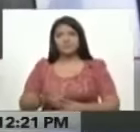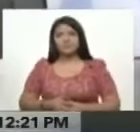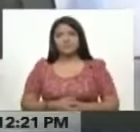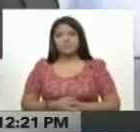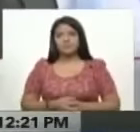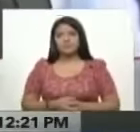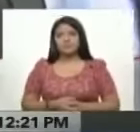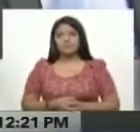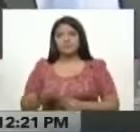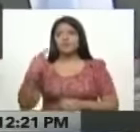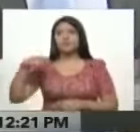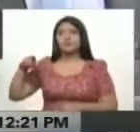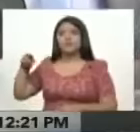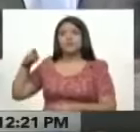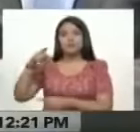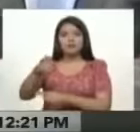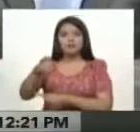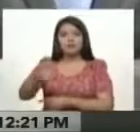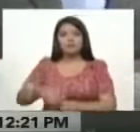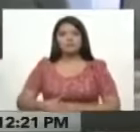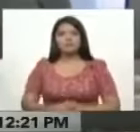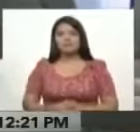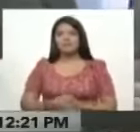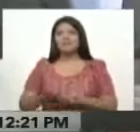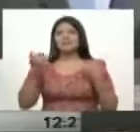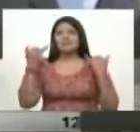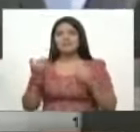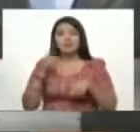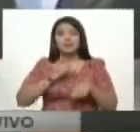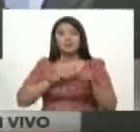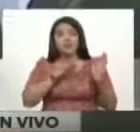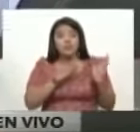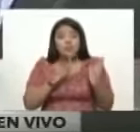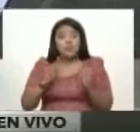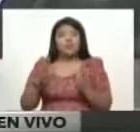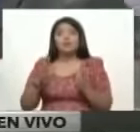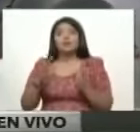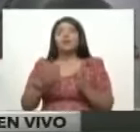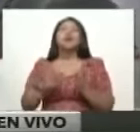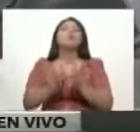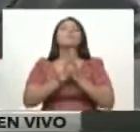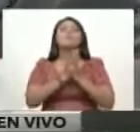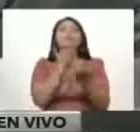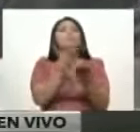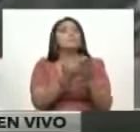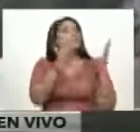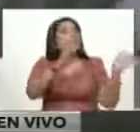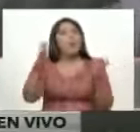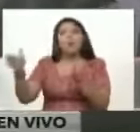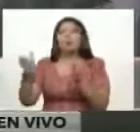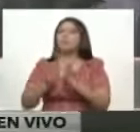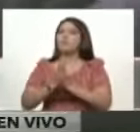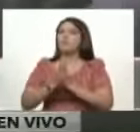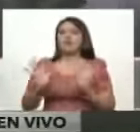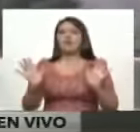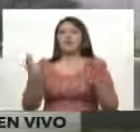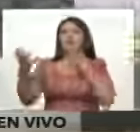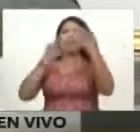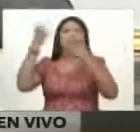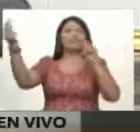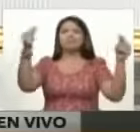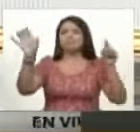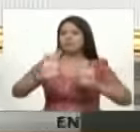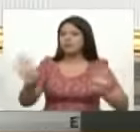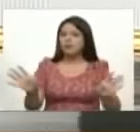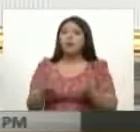ordena una provisional. Yo solicito orden, ciudadano director de debates.